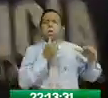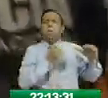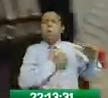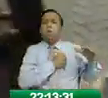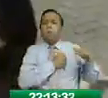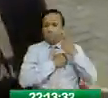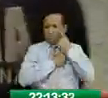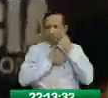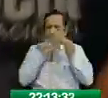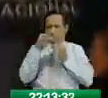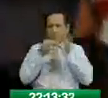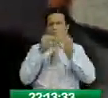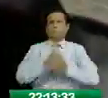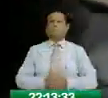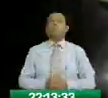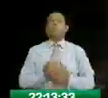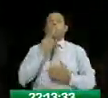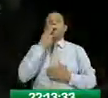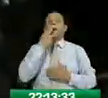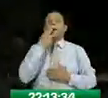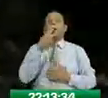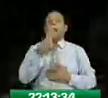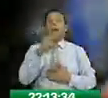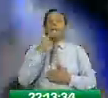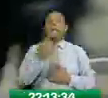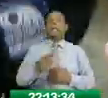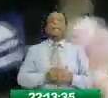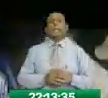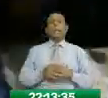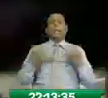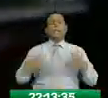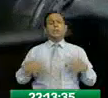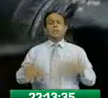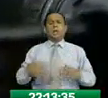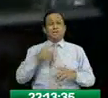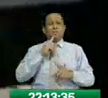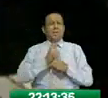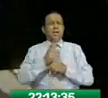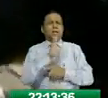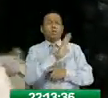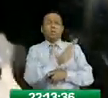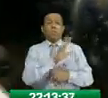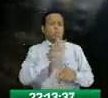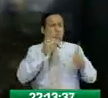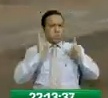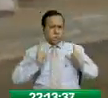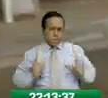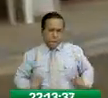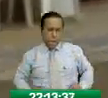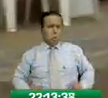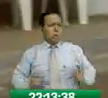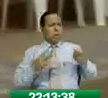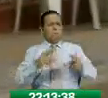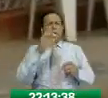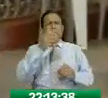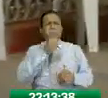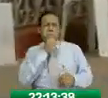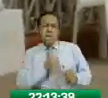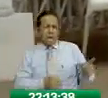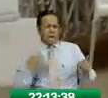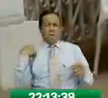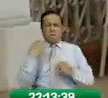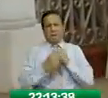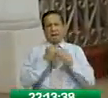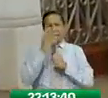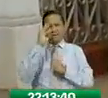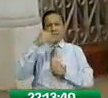En el caso del expresidente Abdalá Bucaram, la fiscal general del estado reconoce que la condición médica y la edad fueron las causas para que se ordene